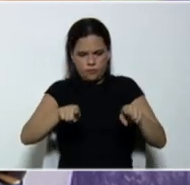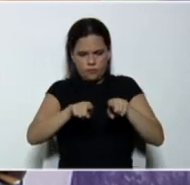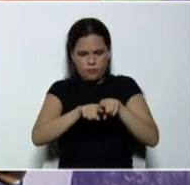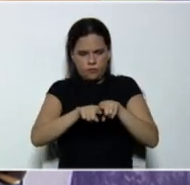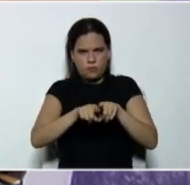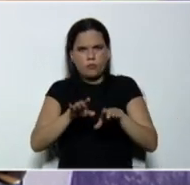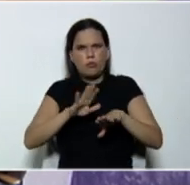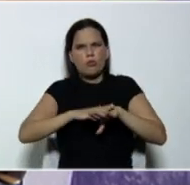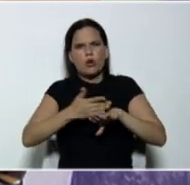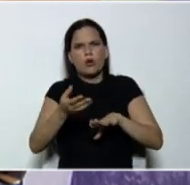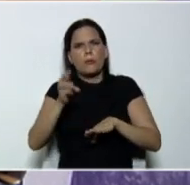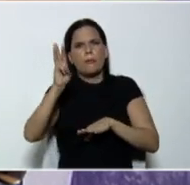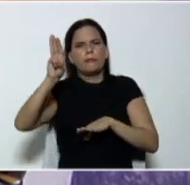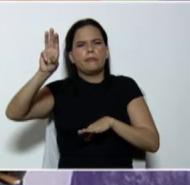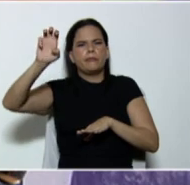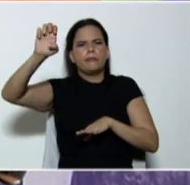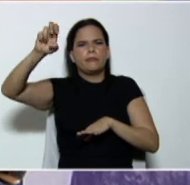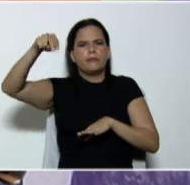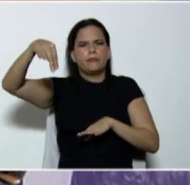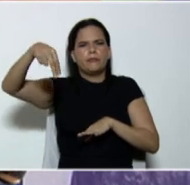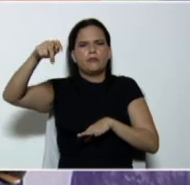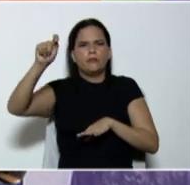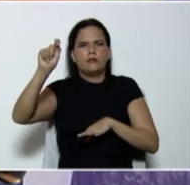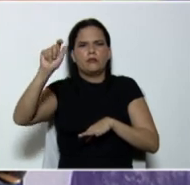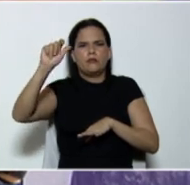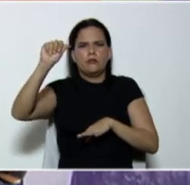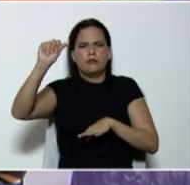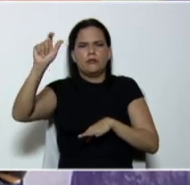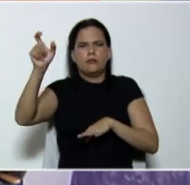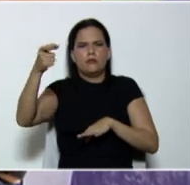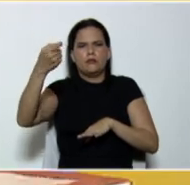pentágono. Y lo vuelvo a tener.